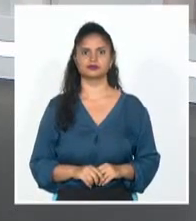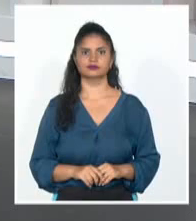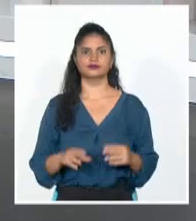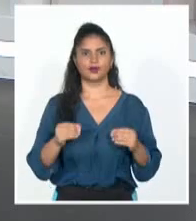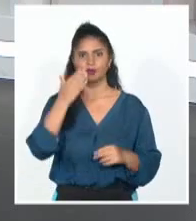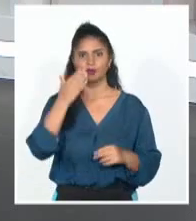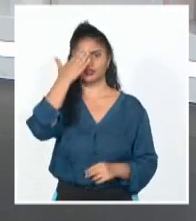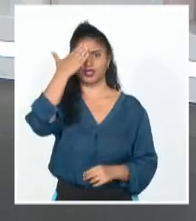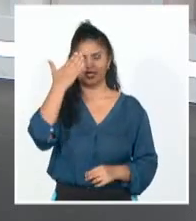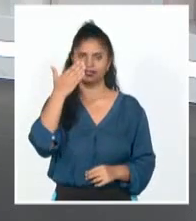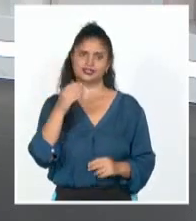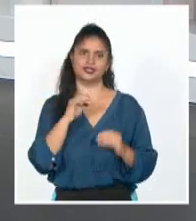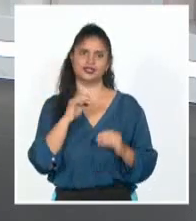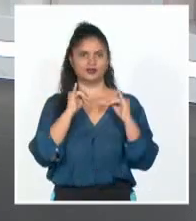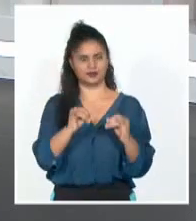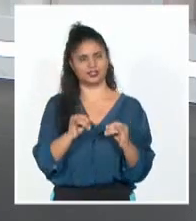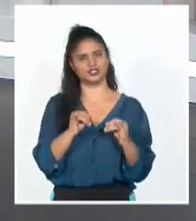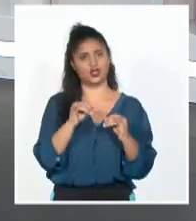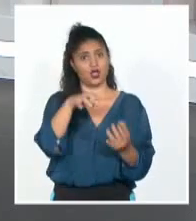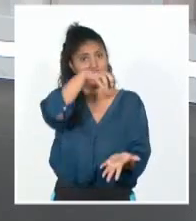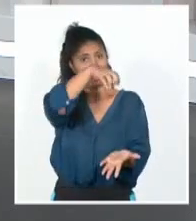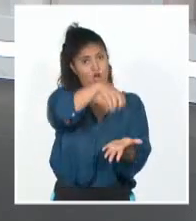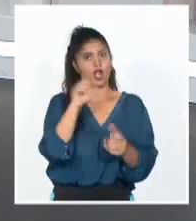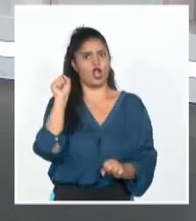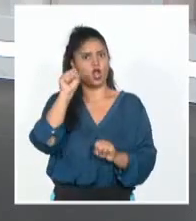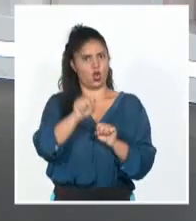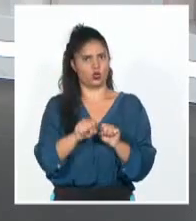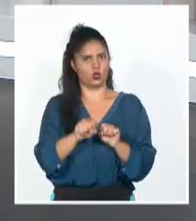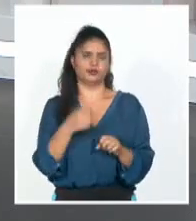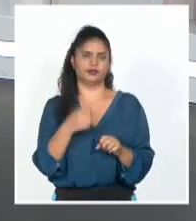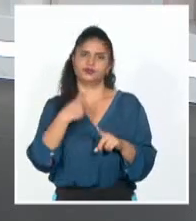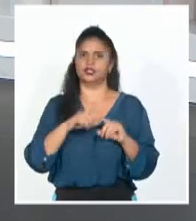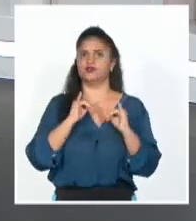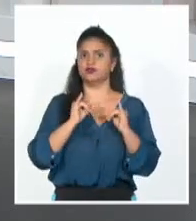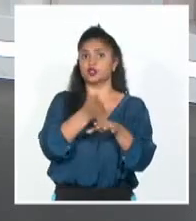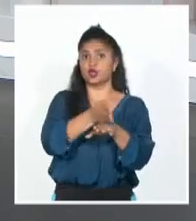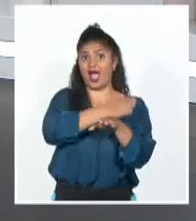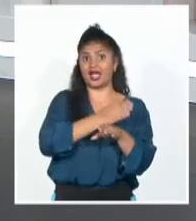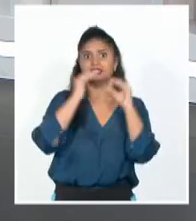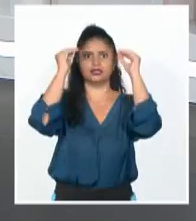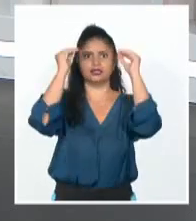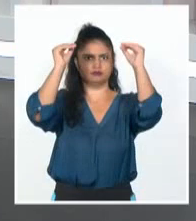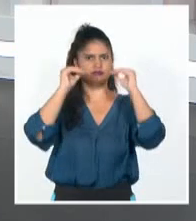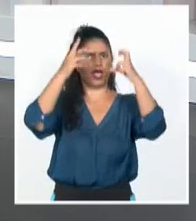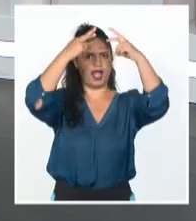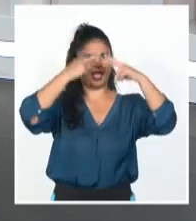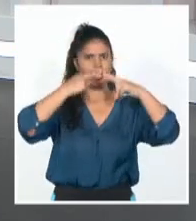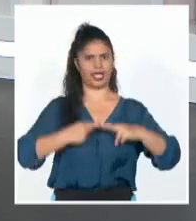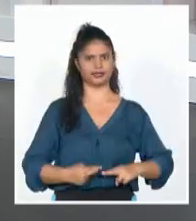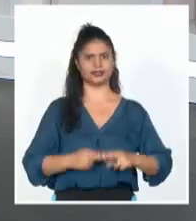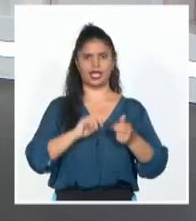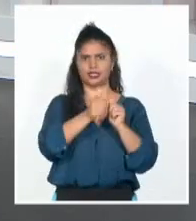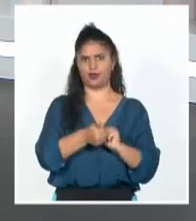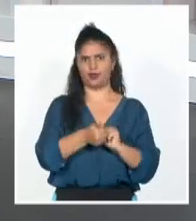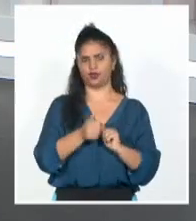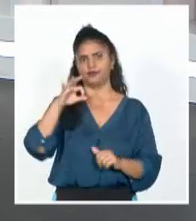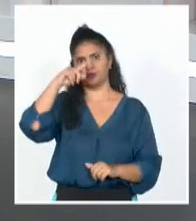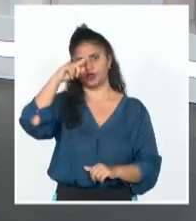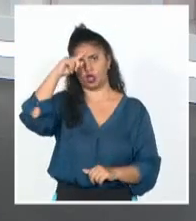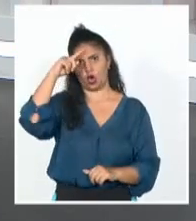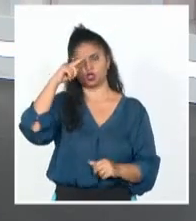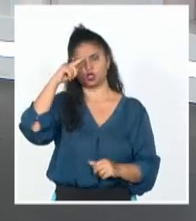la Cuna del Mágico, este gimnasio donde se desarrolla la lucha. Y bueno, vamos a actualizar antes de pasar al medallero en este deporte. Osmani Diversén en los